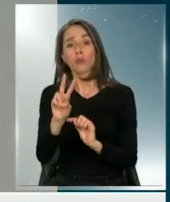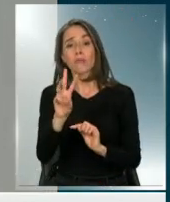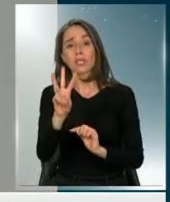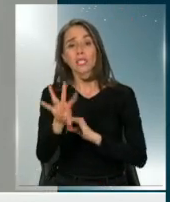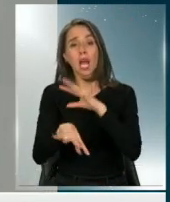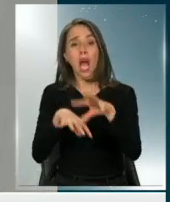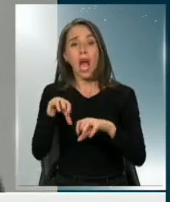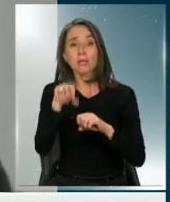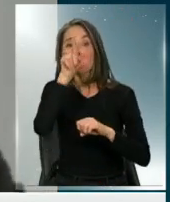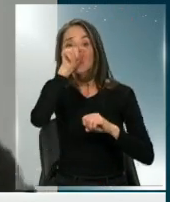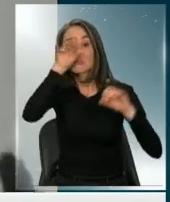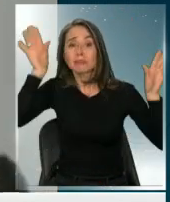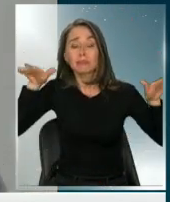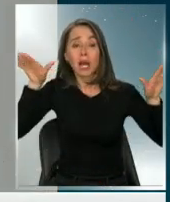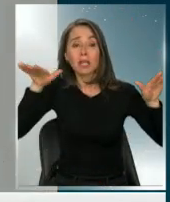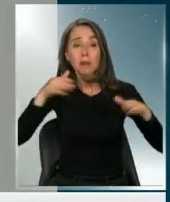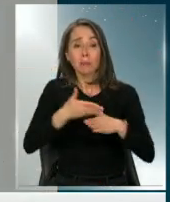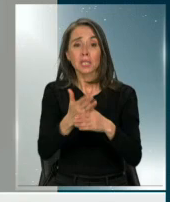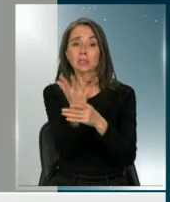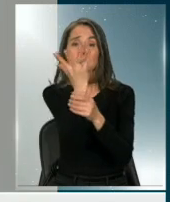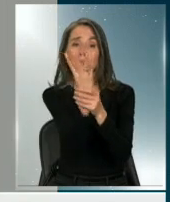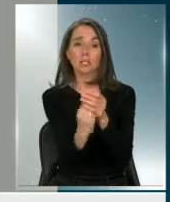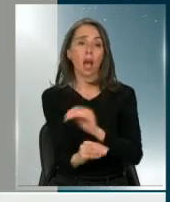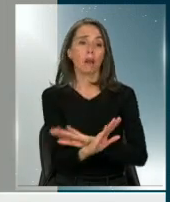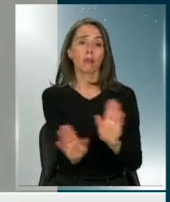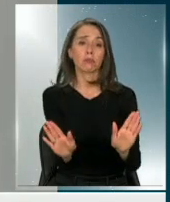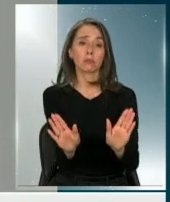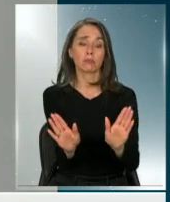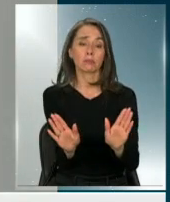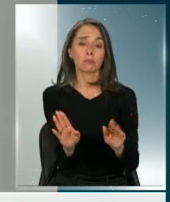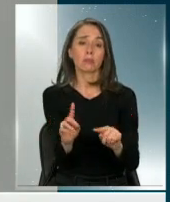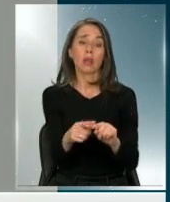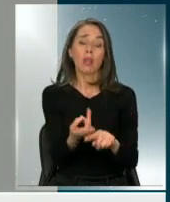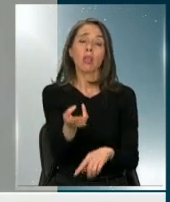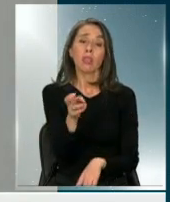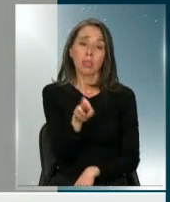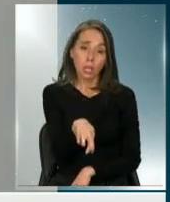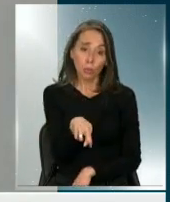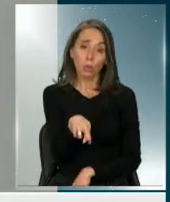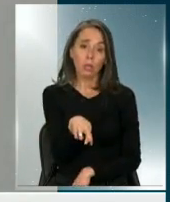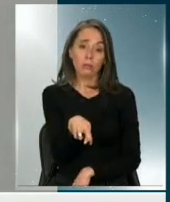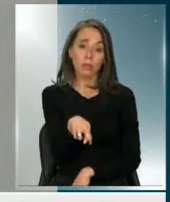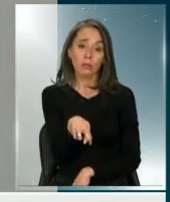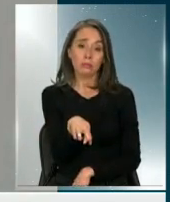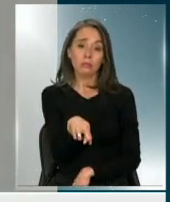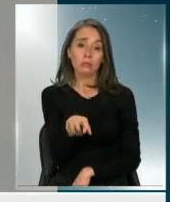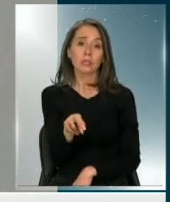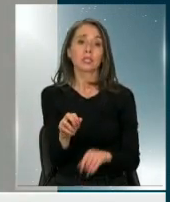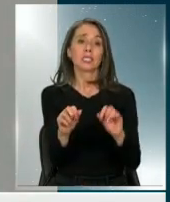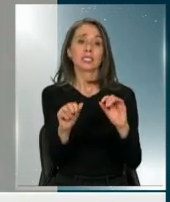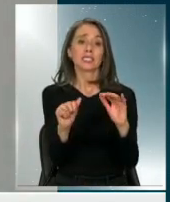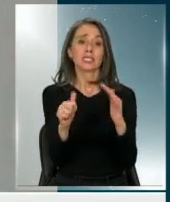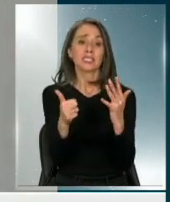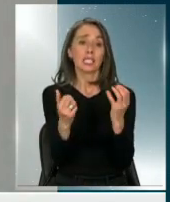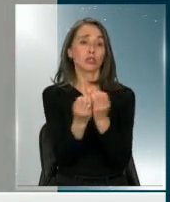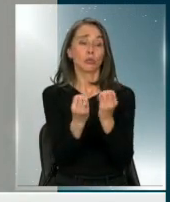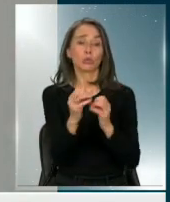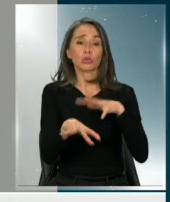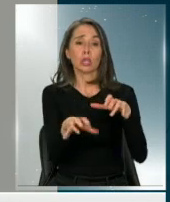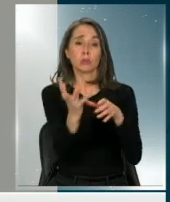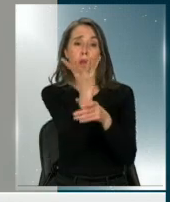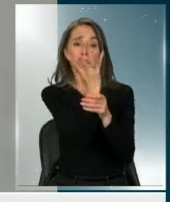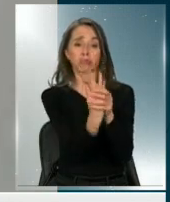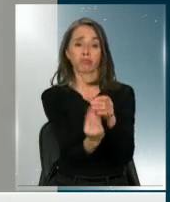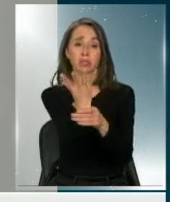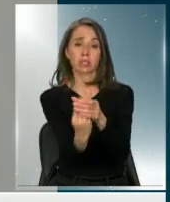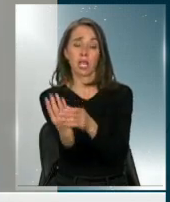especies de aves y peces. Nuevamente, hemos repetido, estamos en la sexta extinción masiva y estas